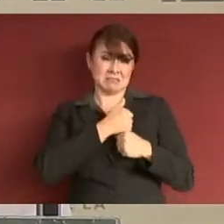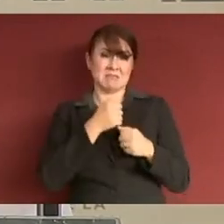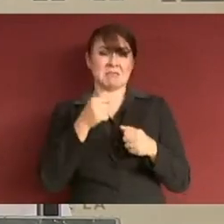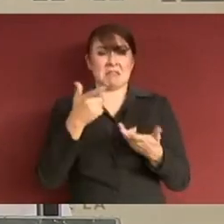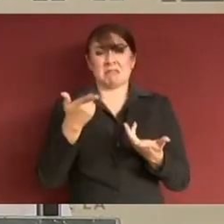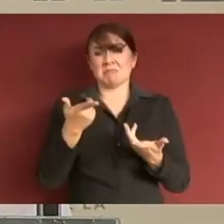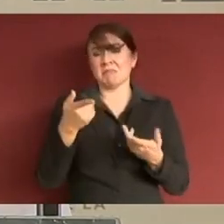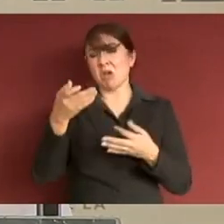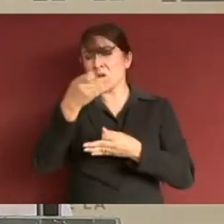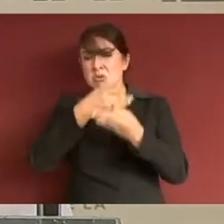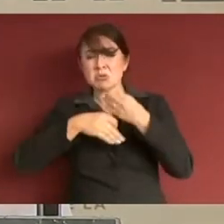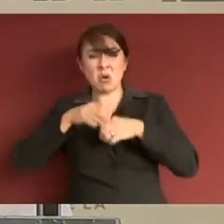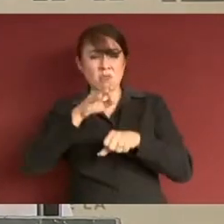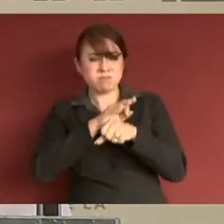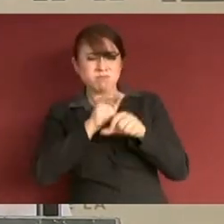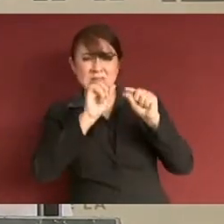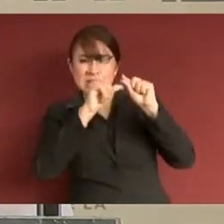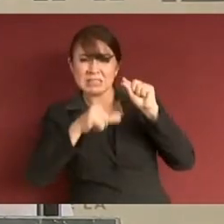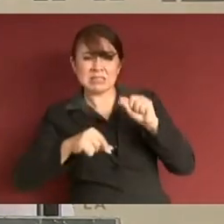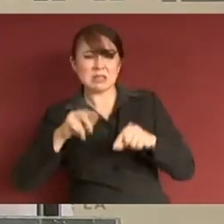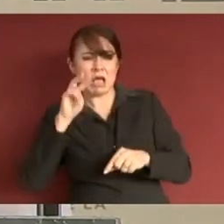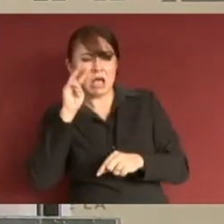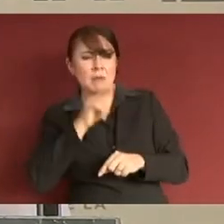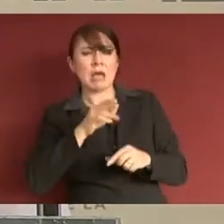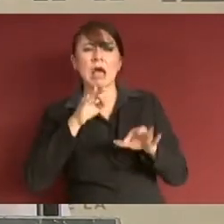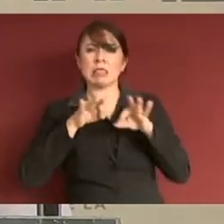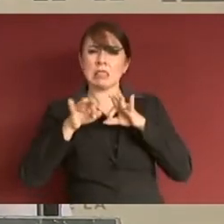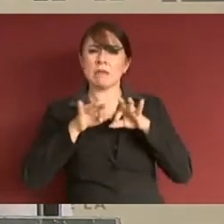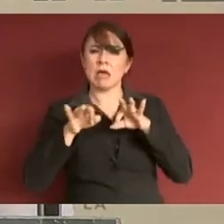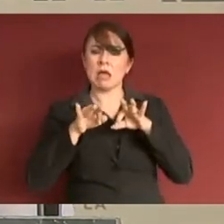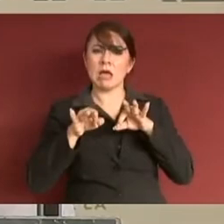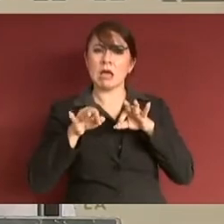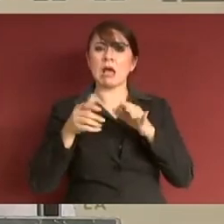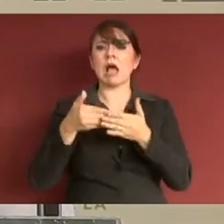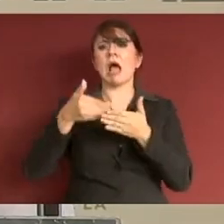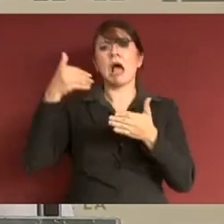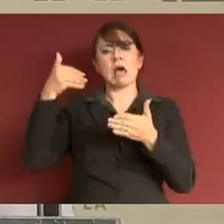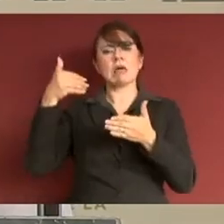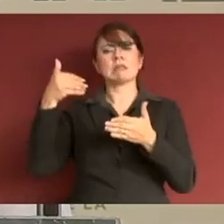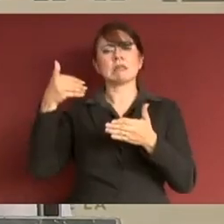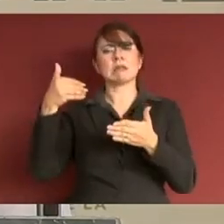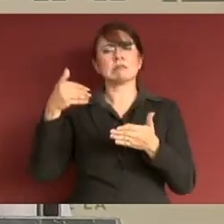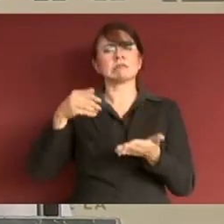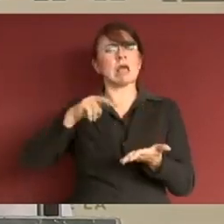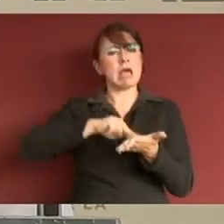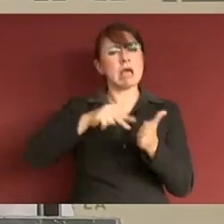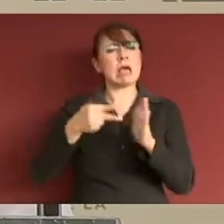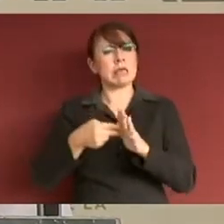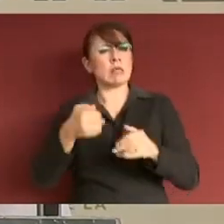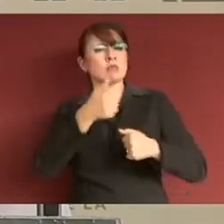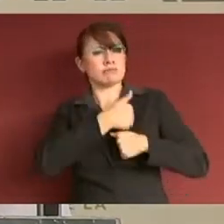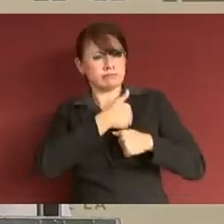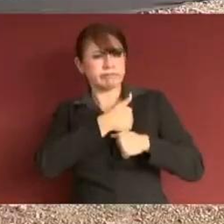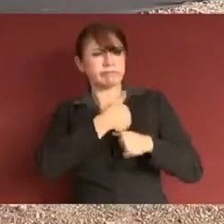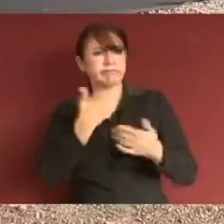y que en el tiempo que estuvieron los ingenieros militares se avanzó en la